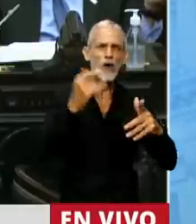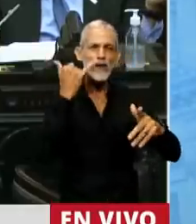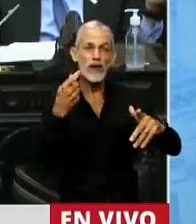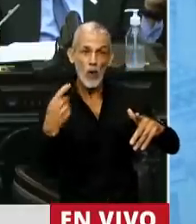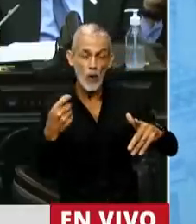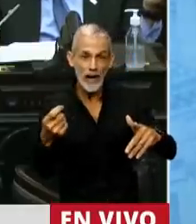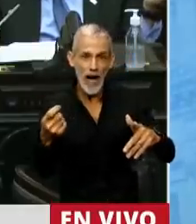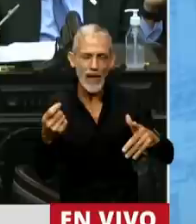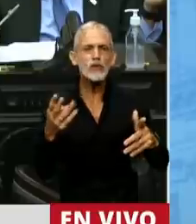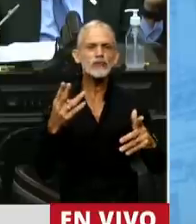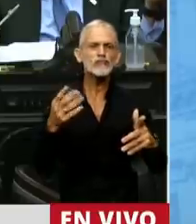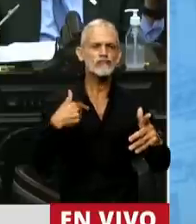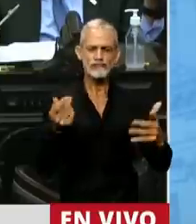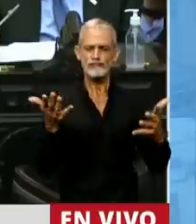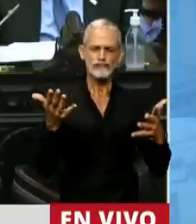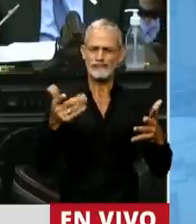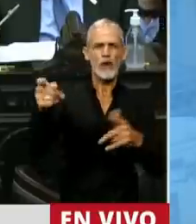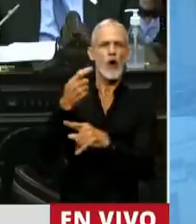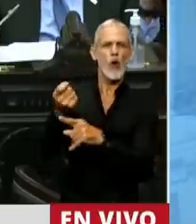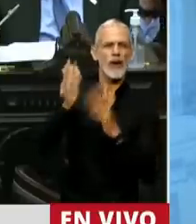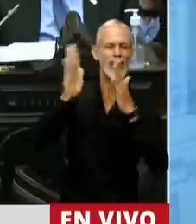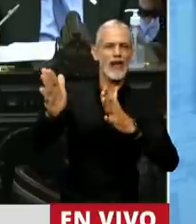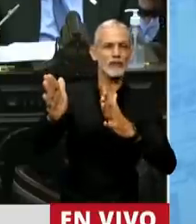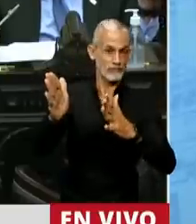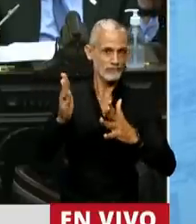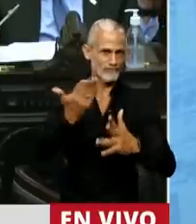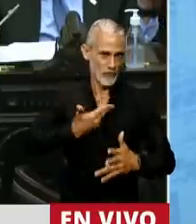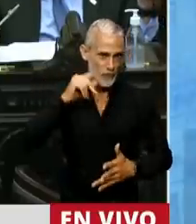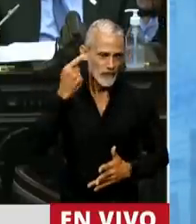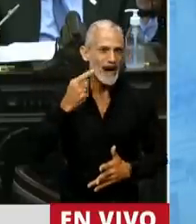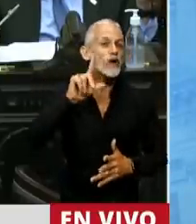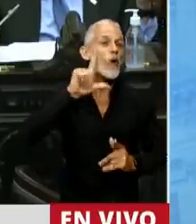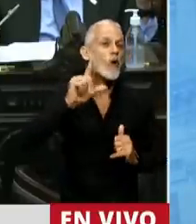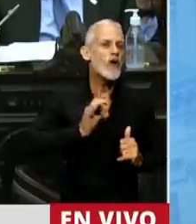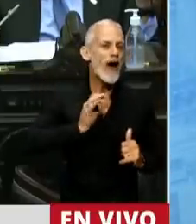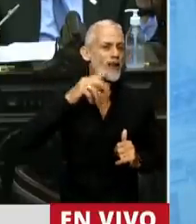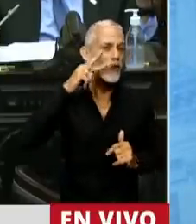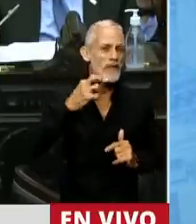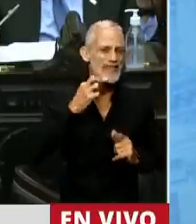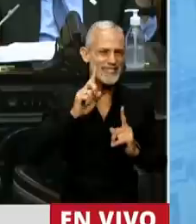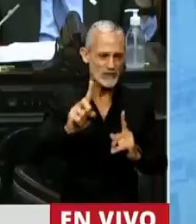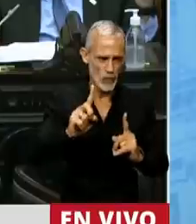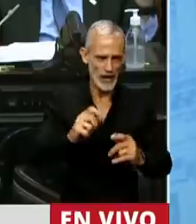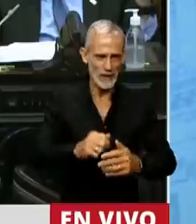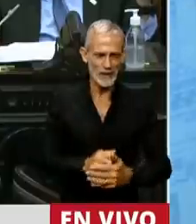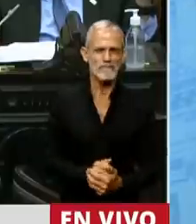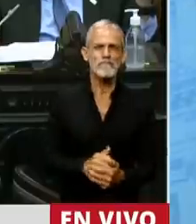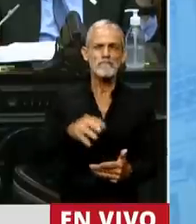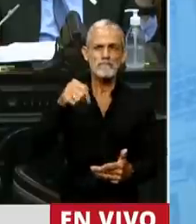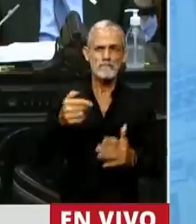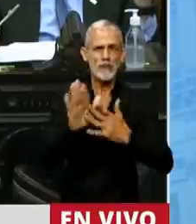jubilados, elijo los jubilados. Alberto Fernández, julio del 2019.